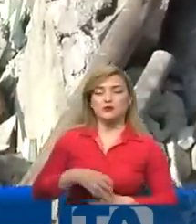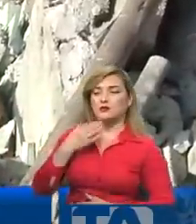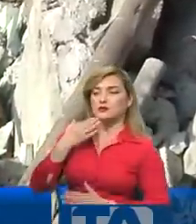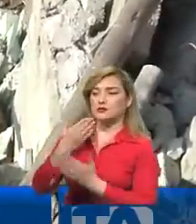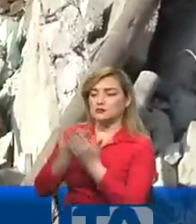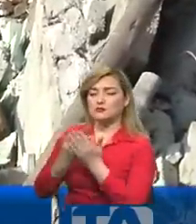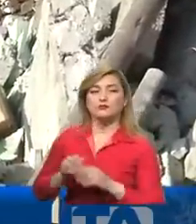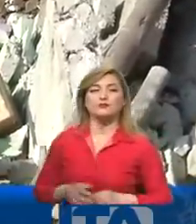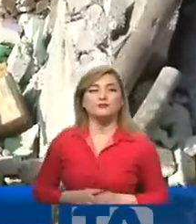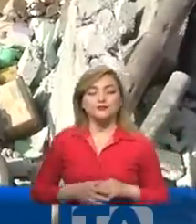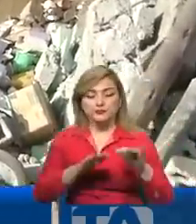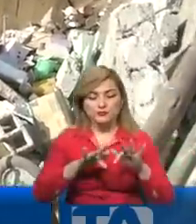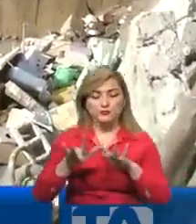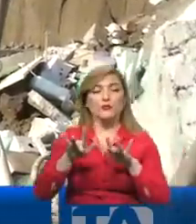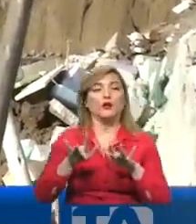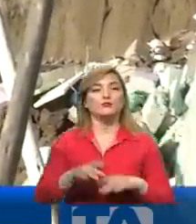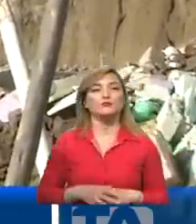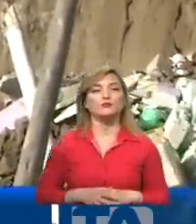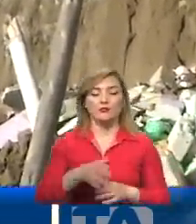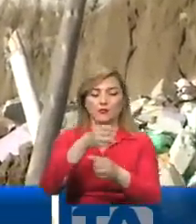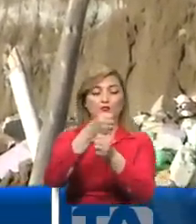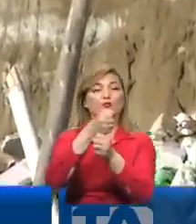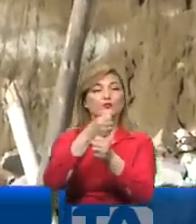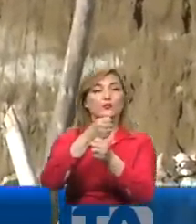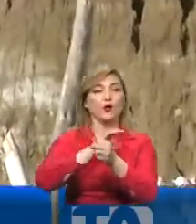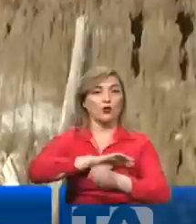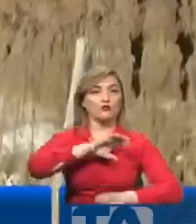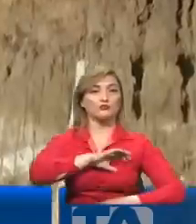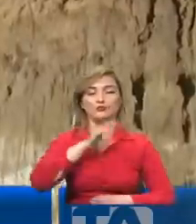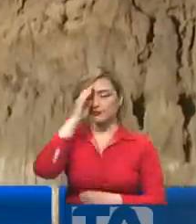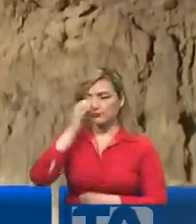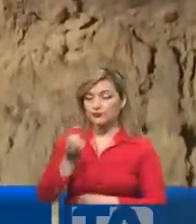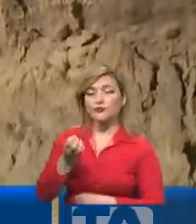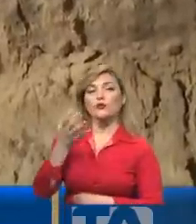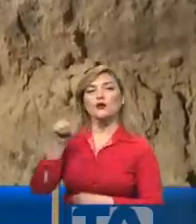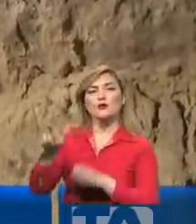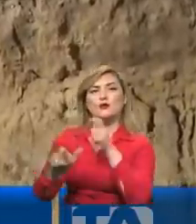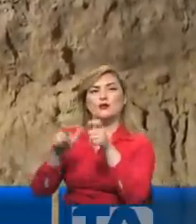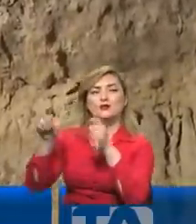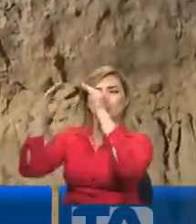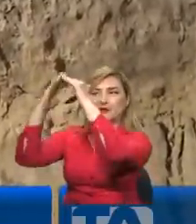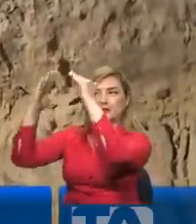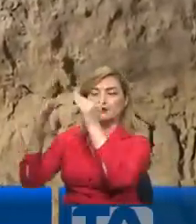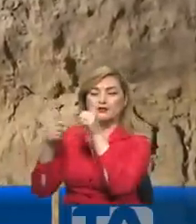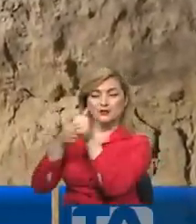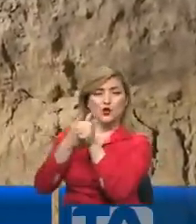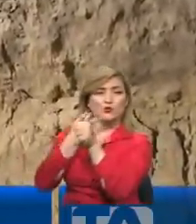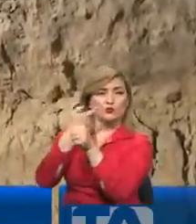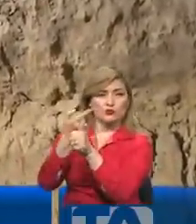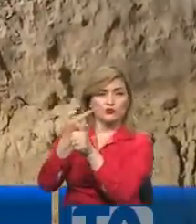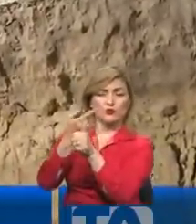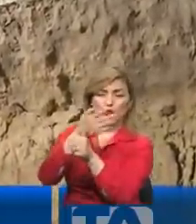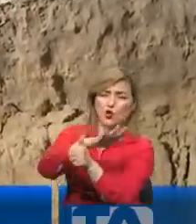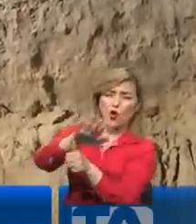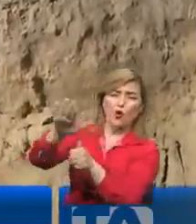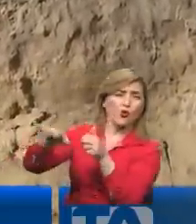Seguridad y Gobernabilidad, César Díaz. Muy buenos días. Coméntenos, bueno, los vecinos nos decían que estas viviendas de aquí, de todo